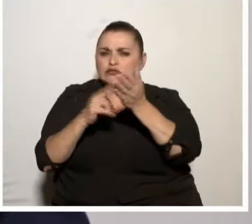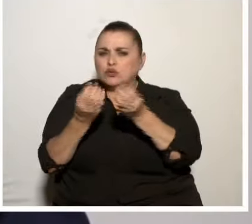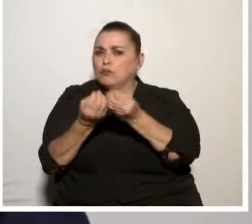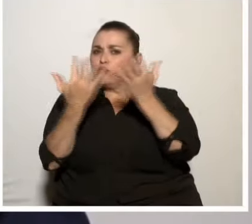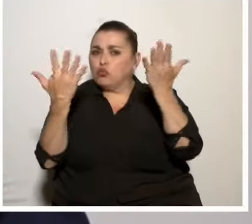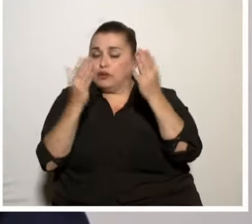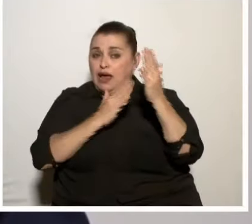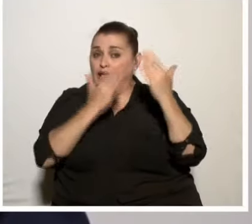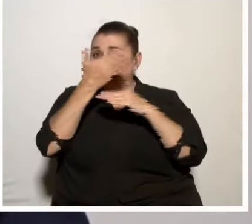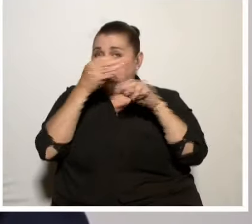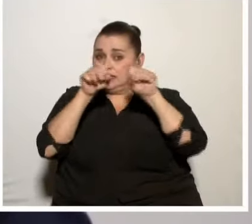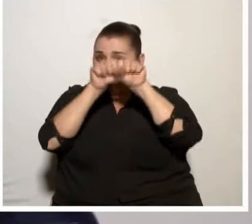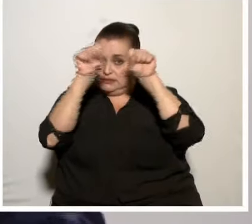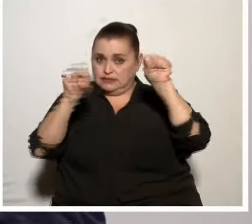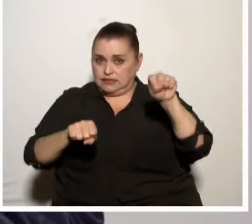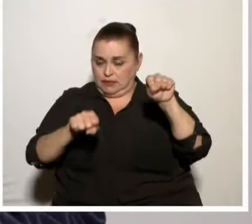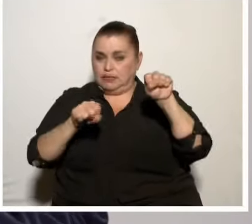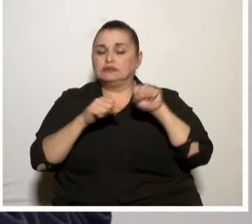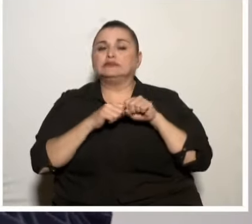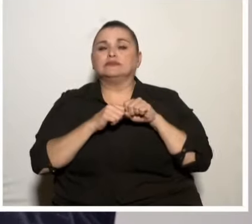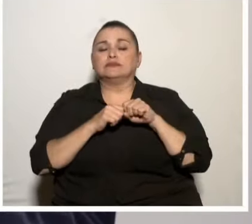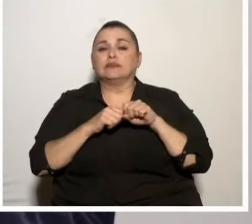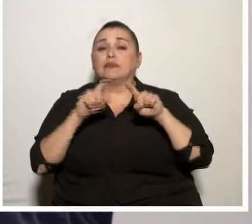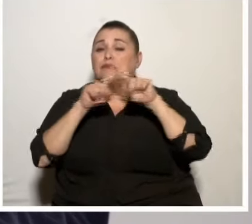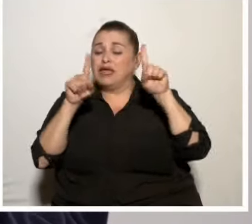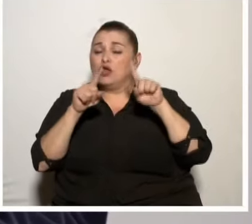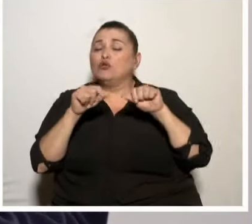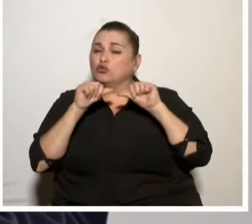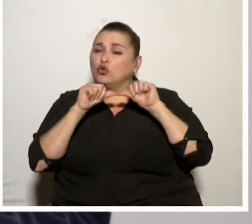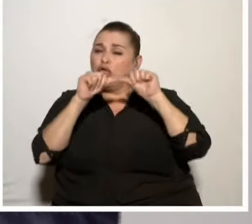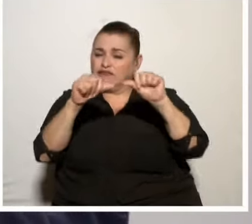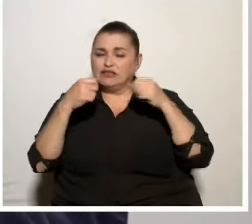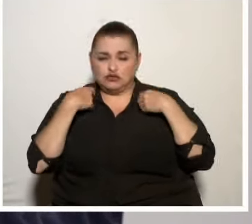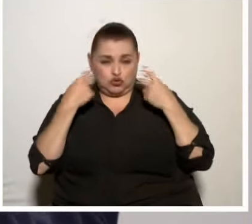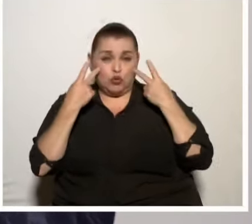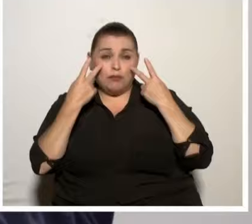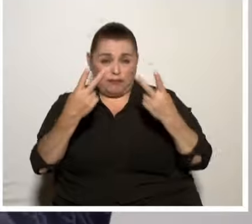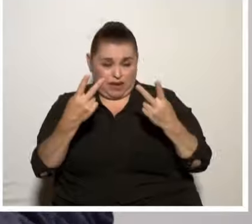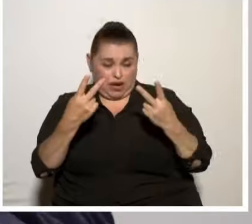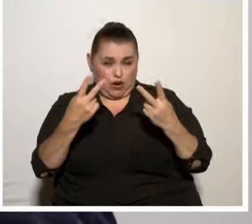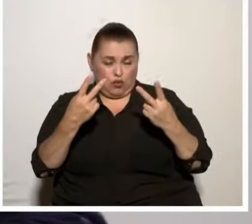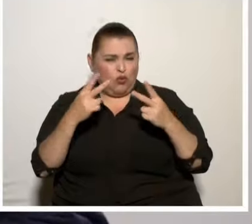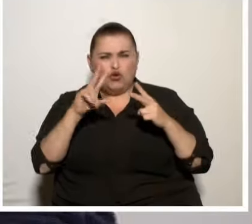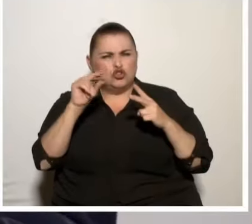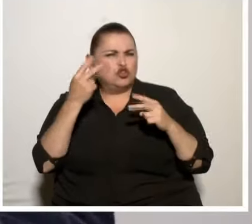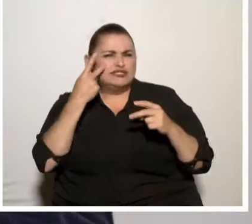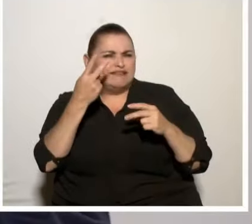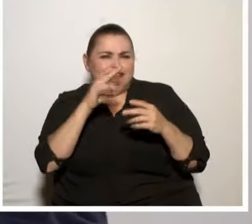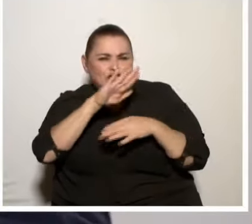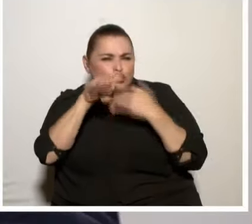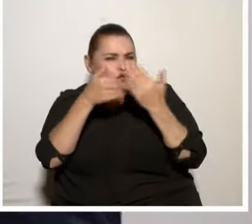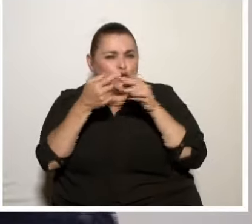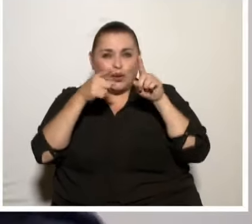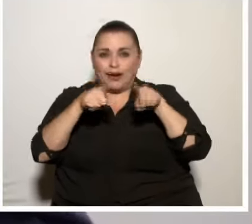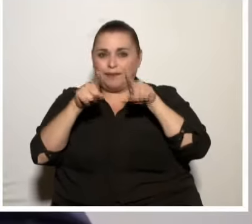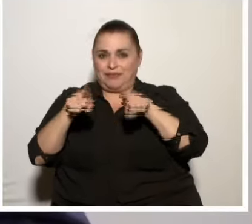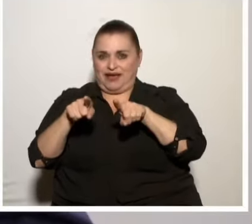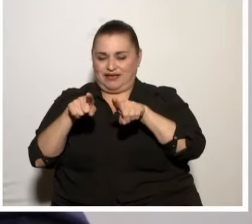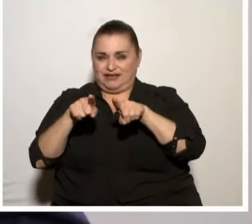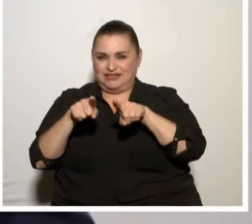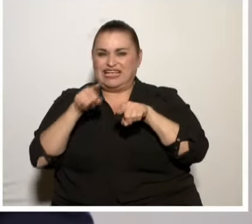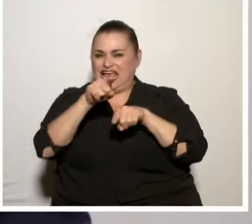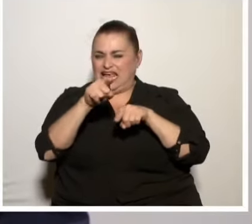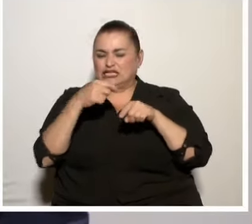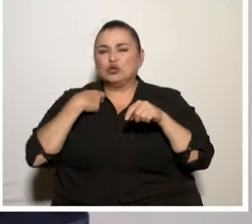a través de estos sistemas. Pero todavía yo veo, o más bien no se ve todo lo que pasa. Esto tiene que estar al alcance